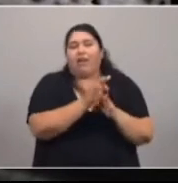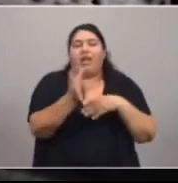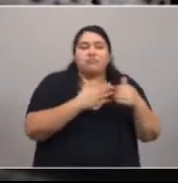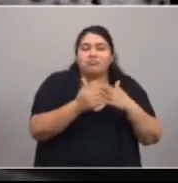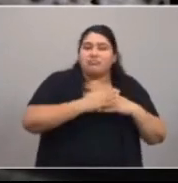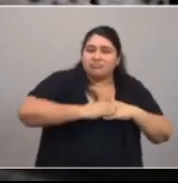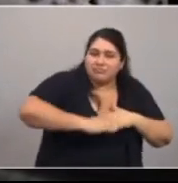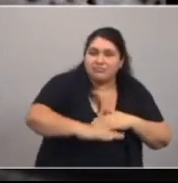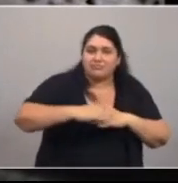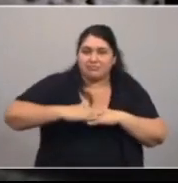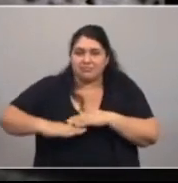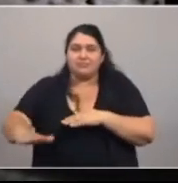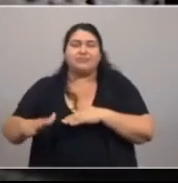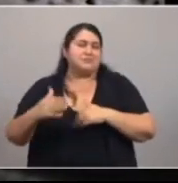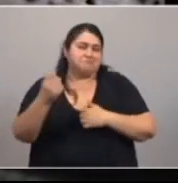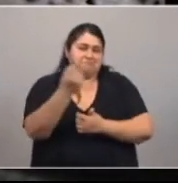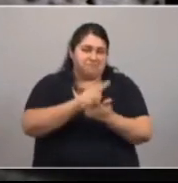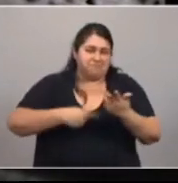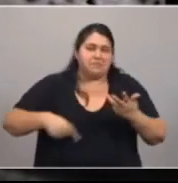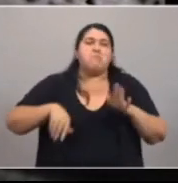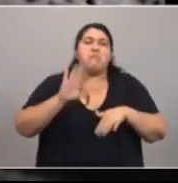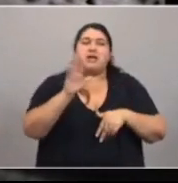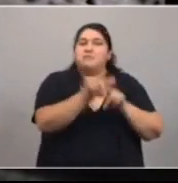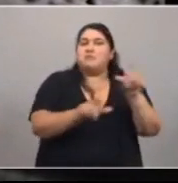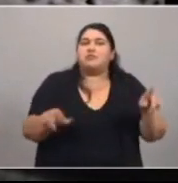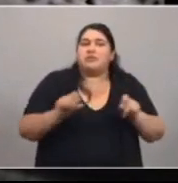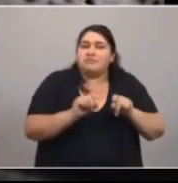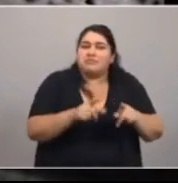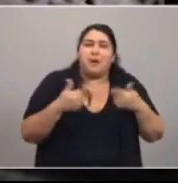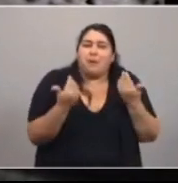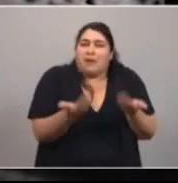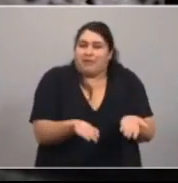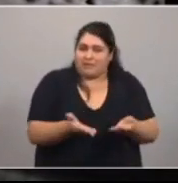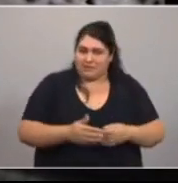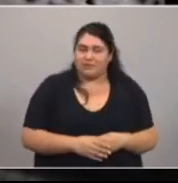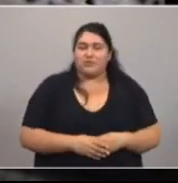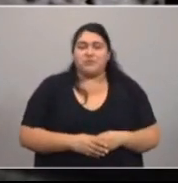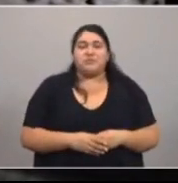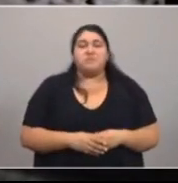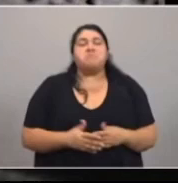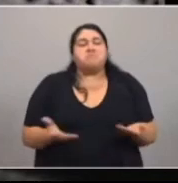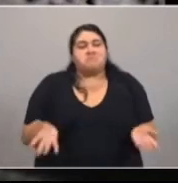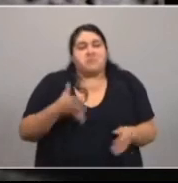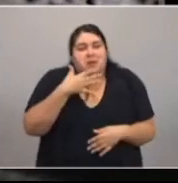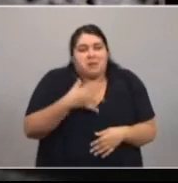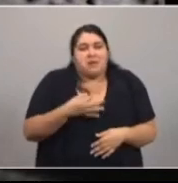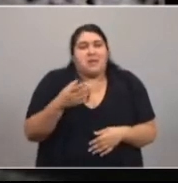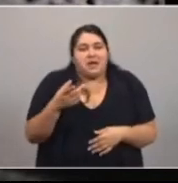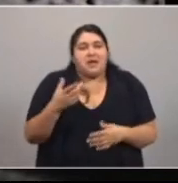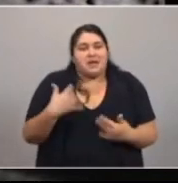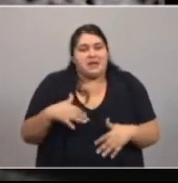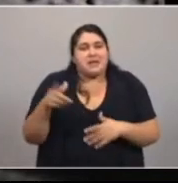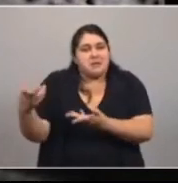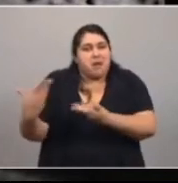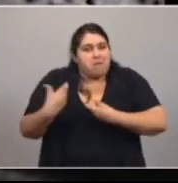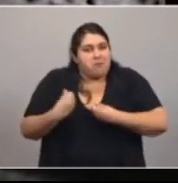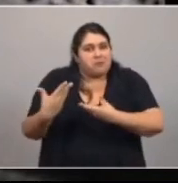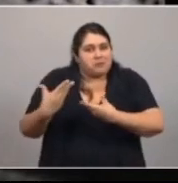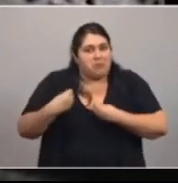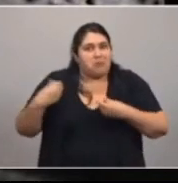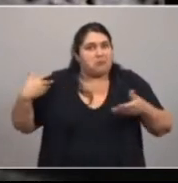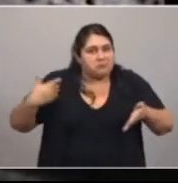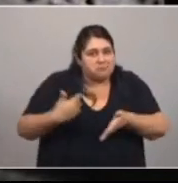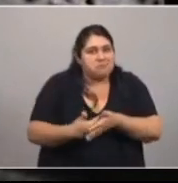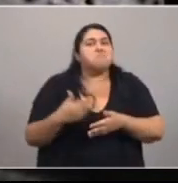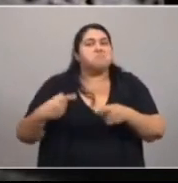los vecinos y vecinas. La verdad que es muy importante el apoyo que hemos tenido de la provincia y que seguimos teniendo en estos 4 años